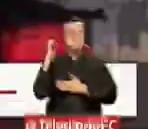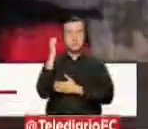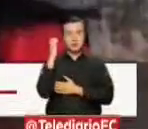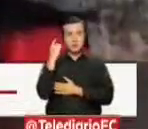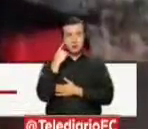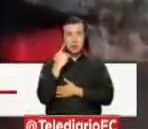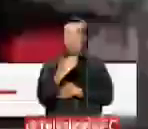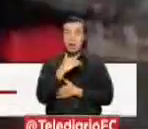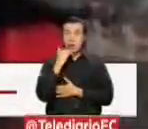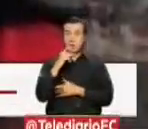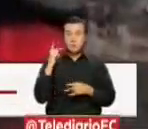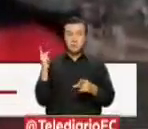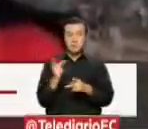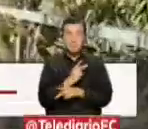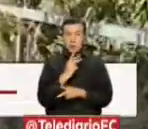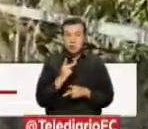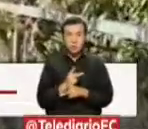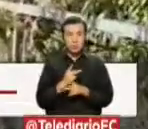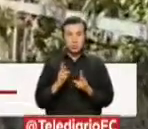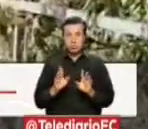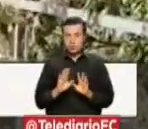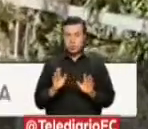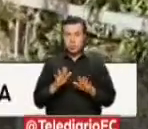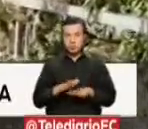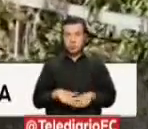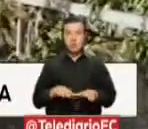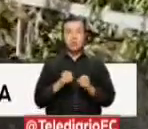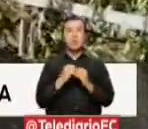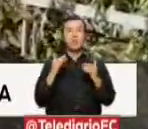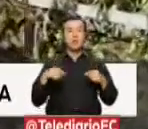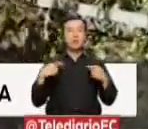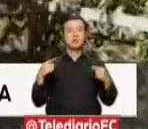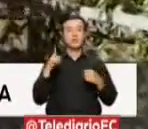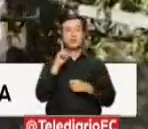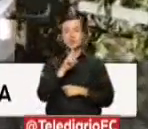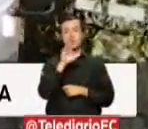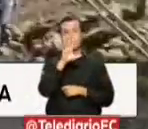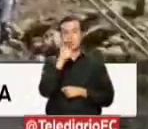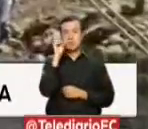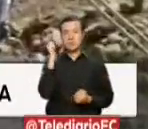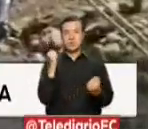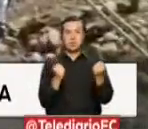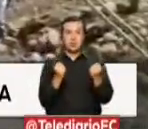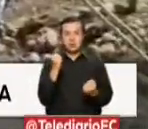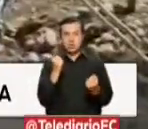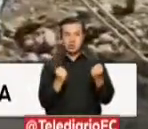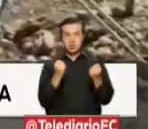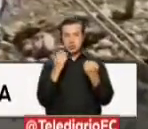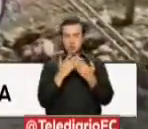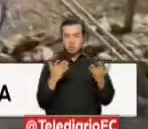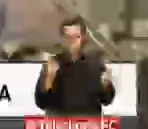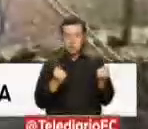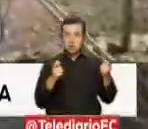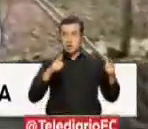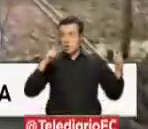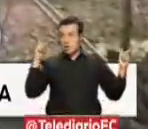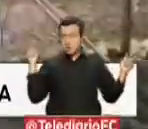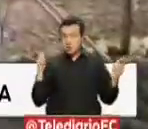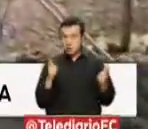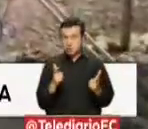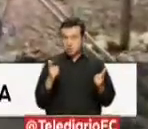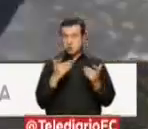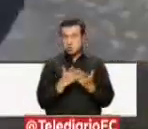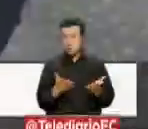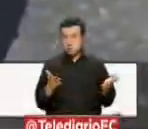evitar cualquier desgracia posterior. Por este sector pasan diariamente 150 vehículos entre transporte pesado y liviano